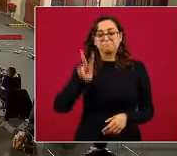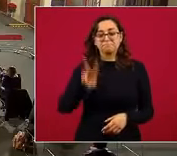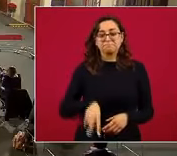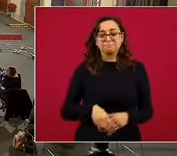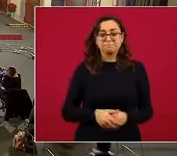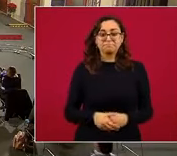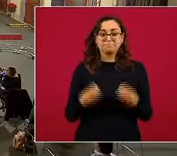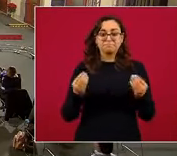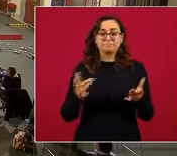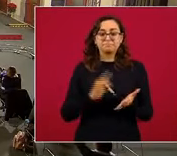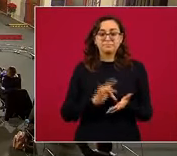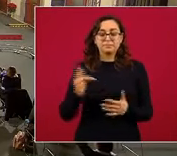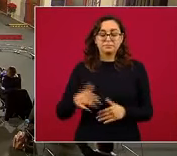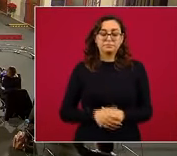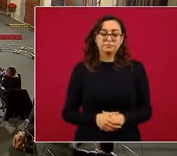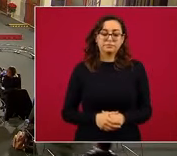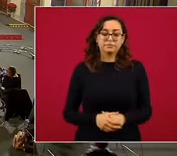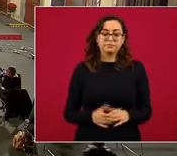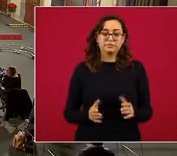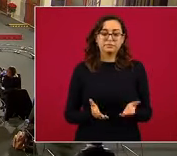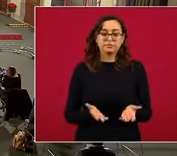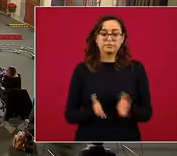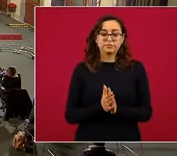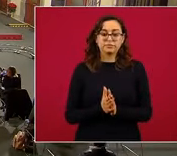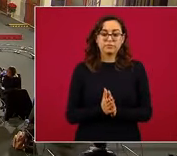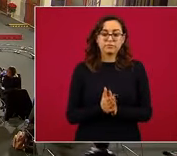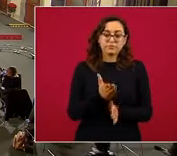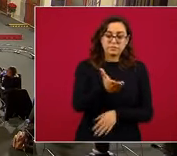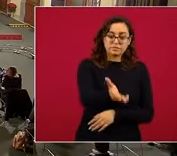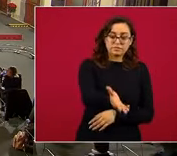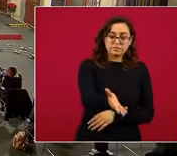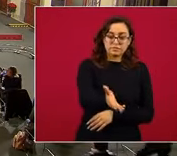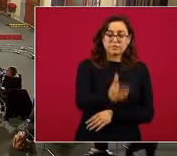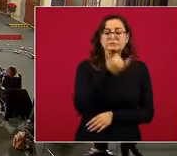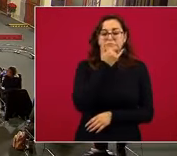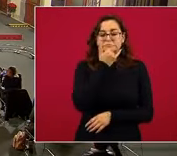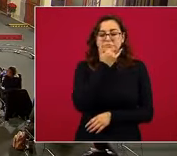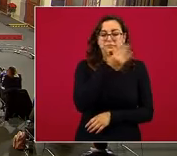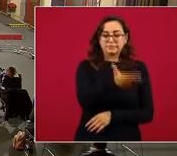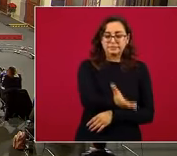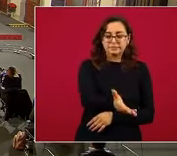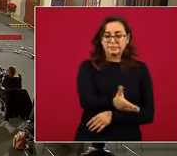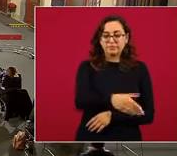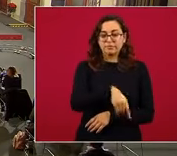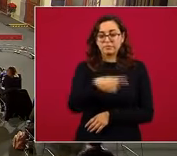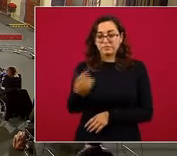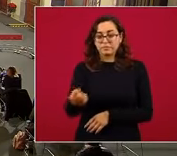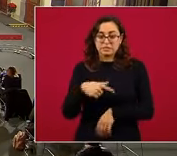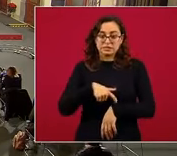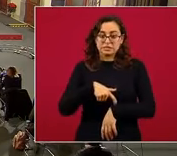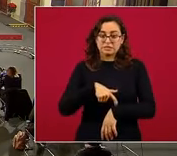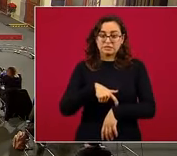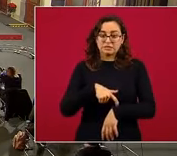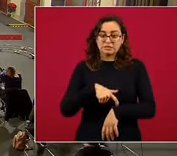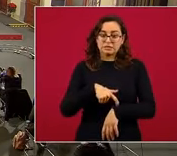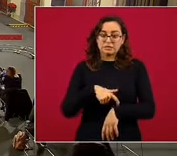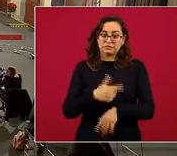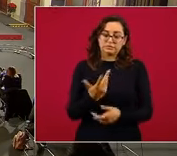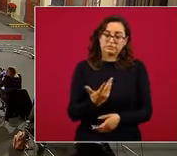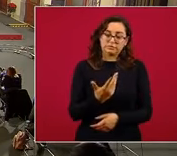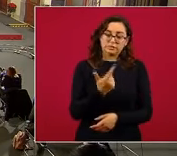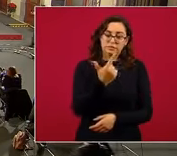Muchas gracias. Por favor, usted. Perdón, no, está la compañera. Y después usted. Nos quedan pocos minutos, son las